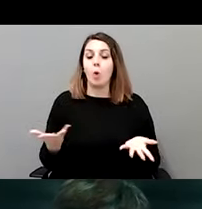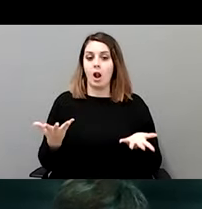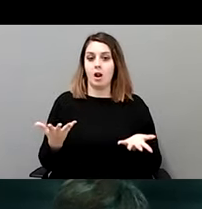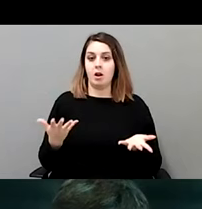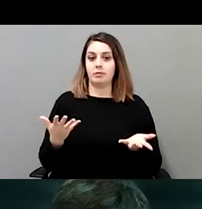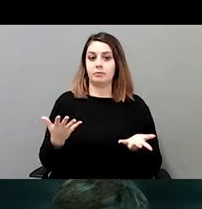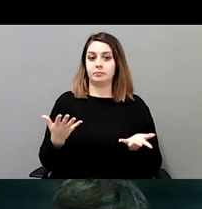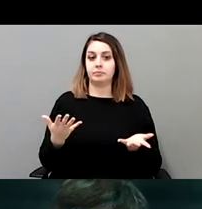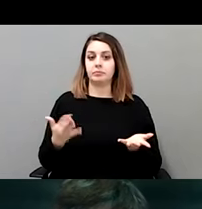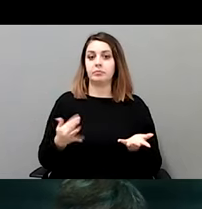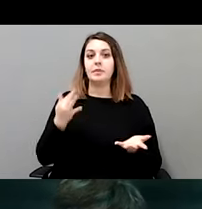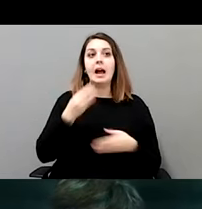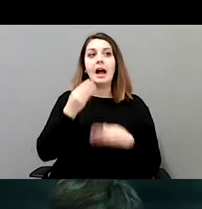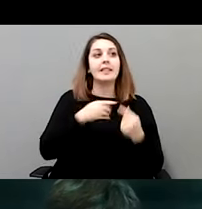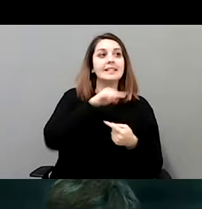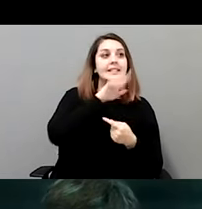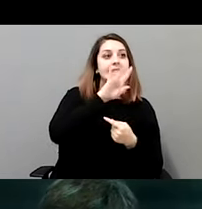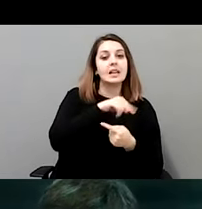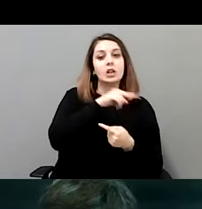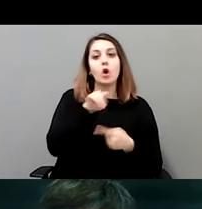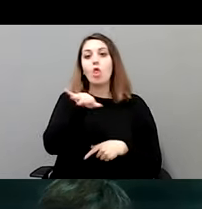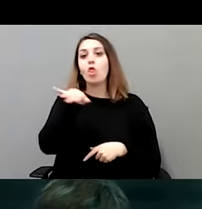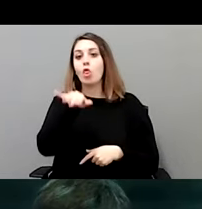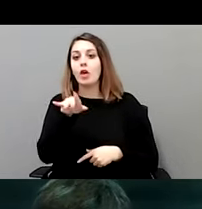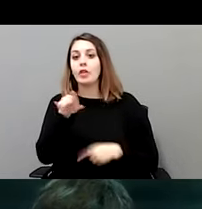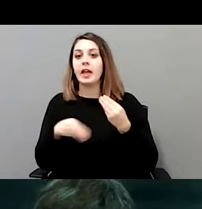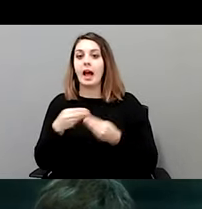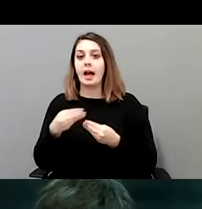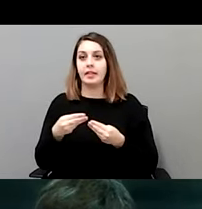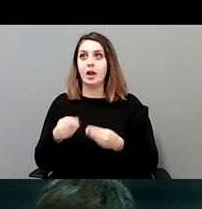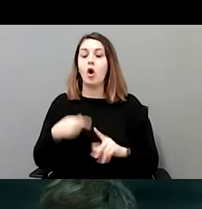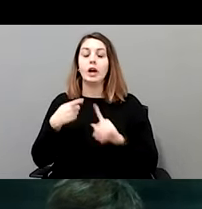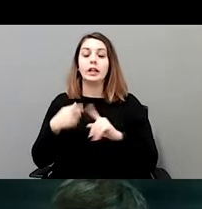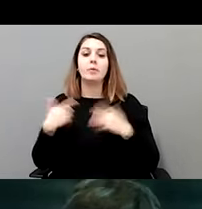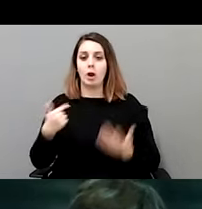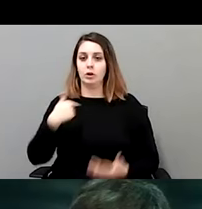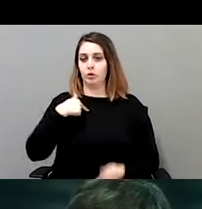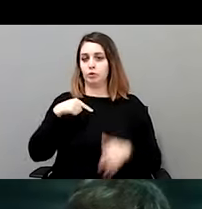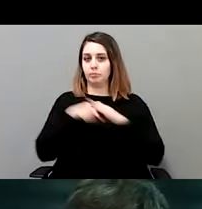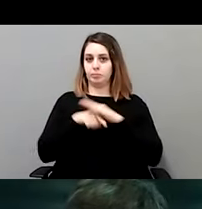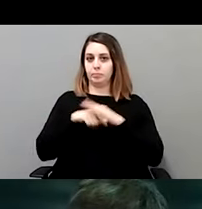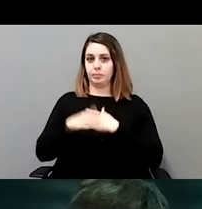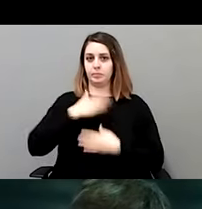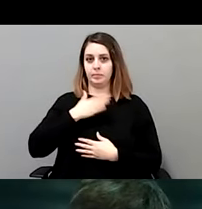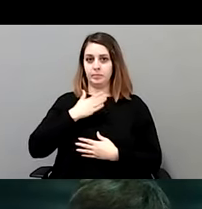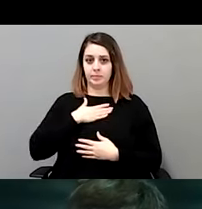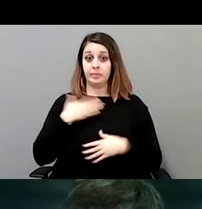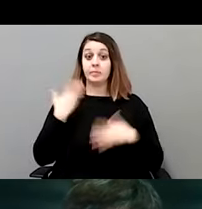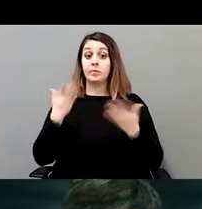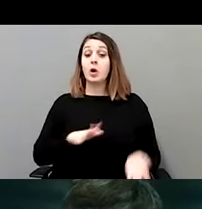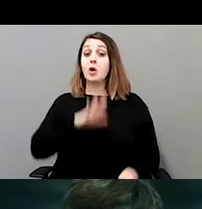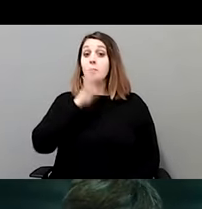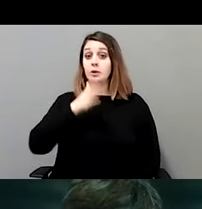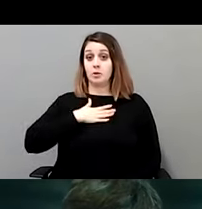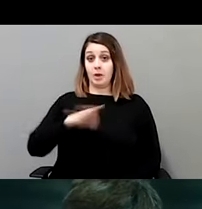cuándo lo tiene que hacer, dónde lo tiene que hacer y para qué. Por eso, mi opción es